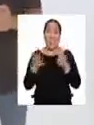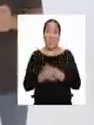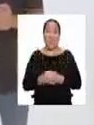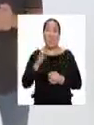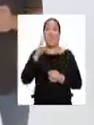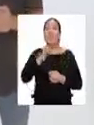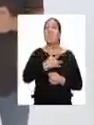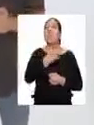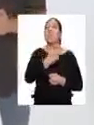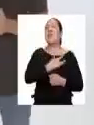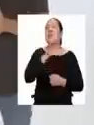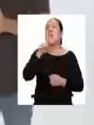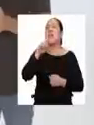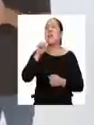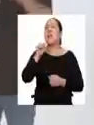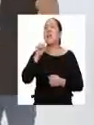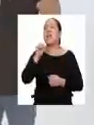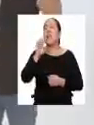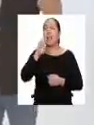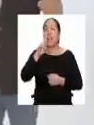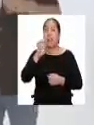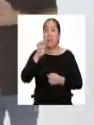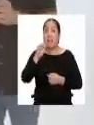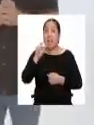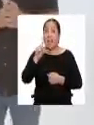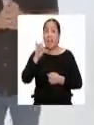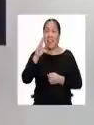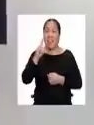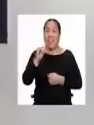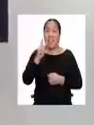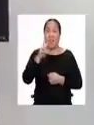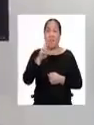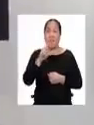realidad virtual de verdad. De verdad.